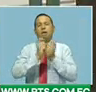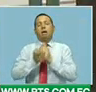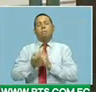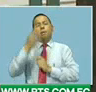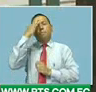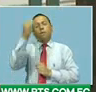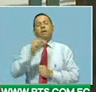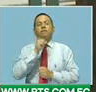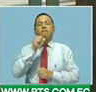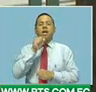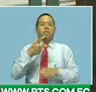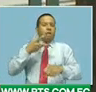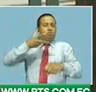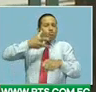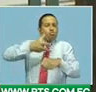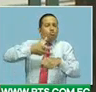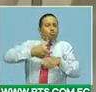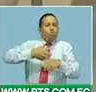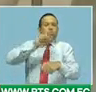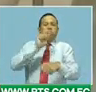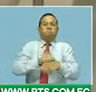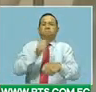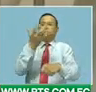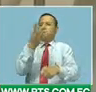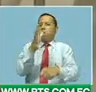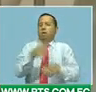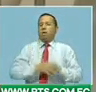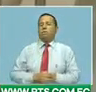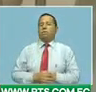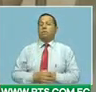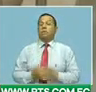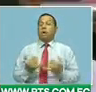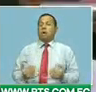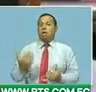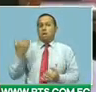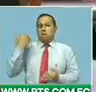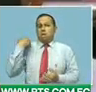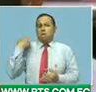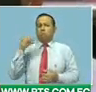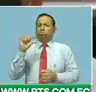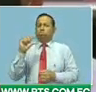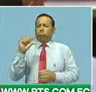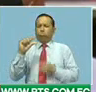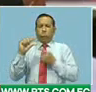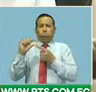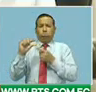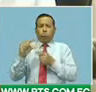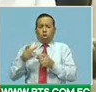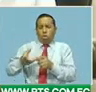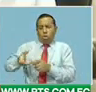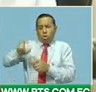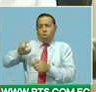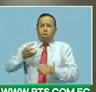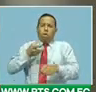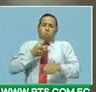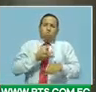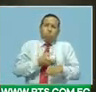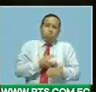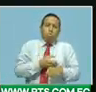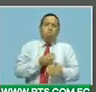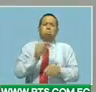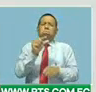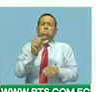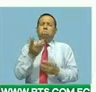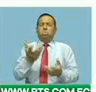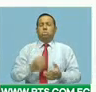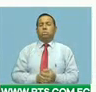debido a la falta de anestésicos. Y es que actualmente solo cuentan con dosis, que apenas les duran días. Su gerente explica el motivo.